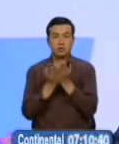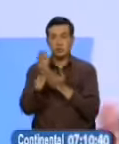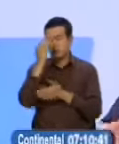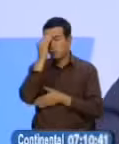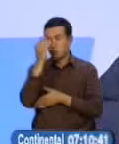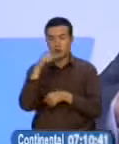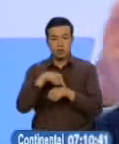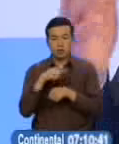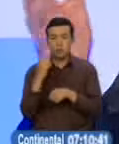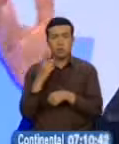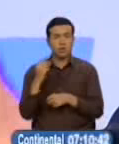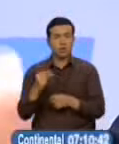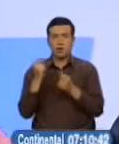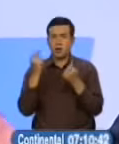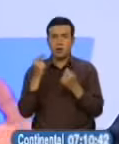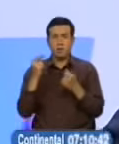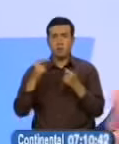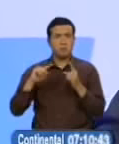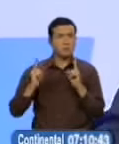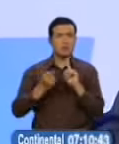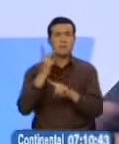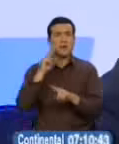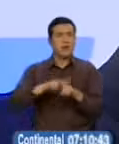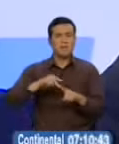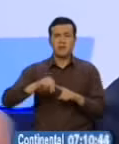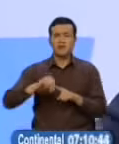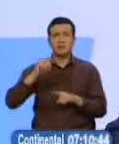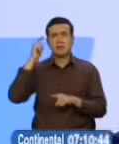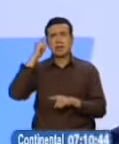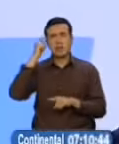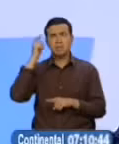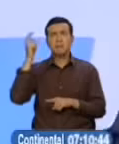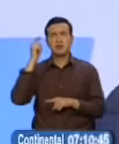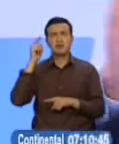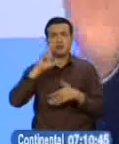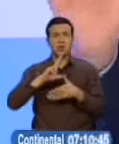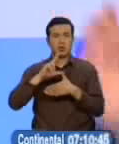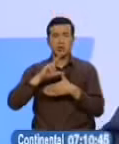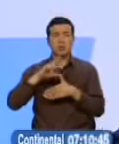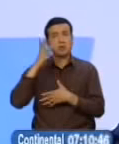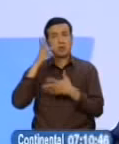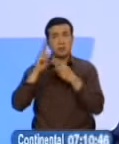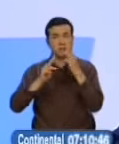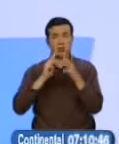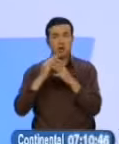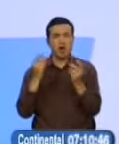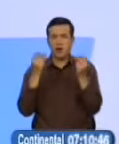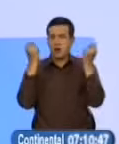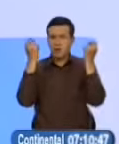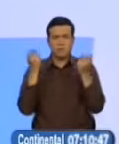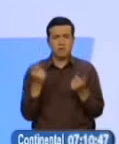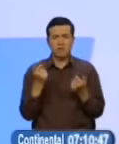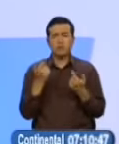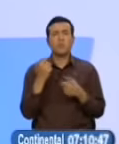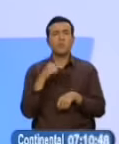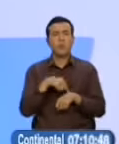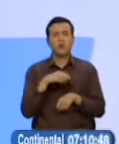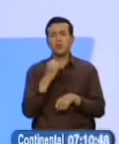educativo. Realmente marcamos un récord, creo que a nivel latinoamericano y quizá mundial, porque